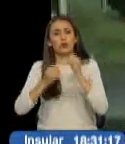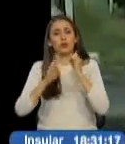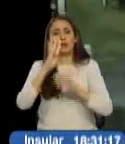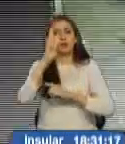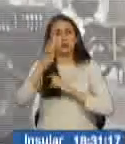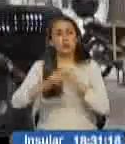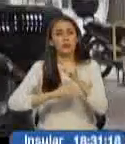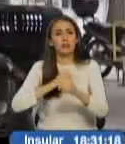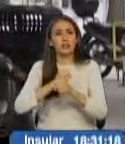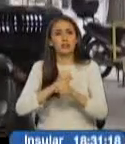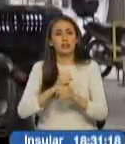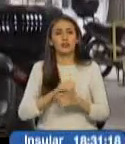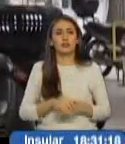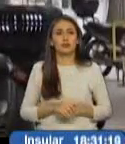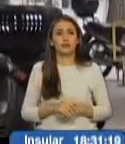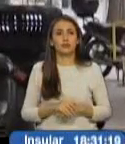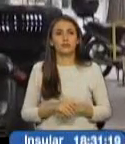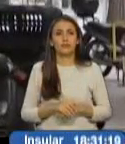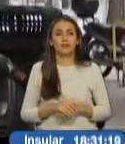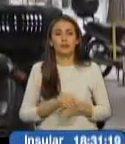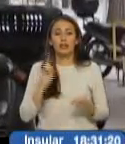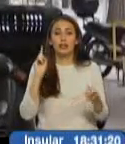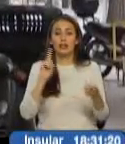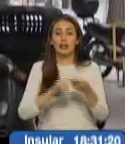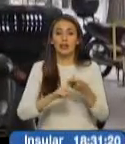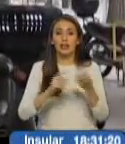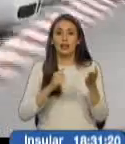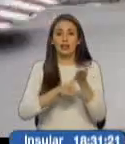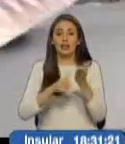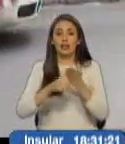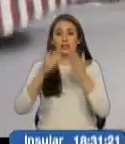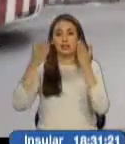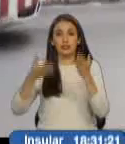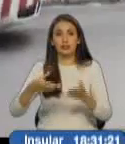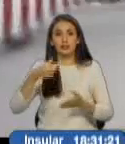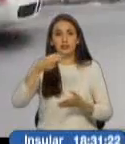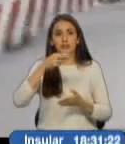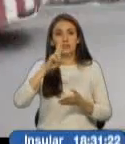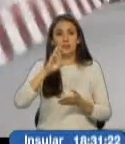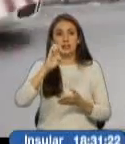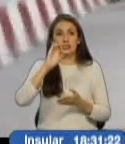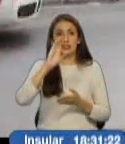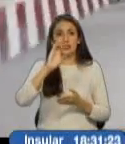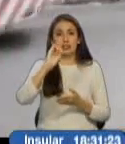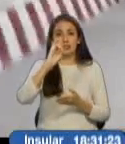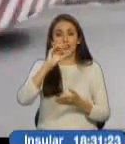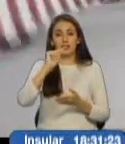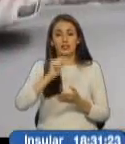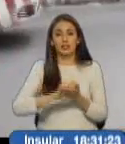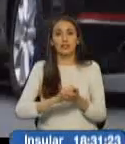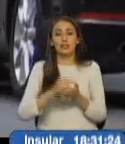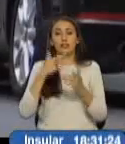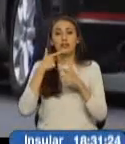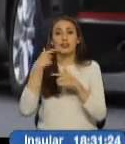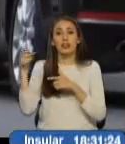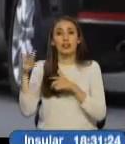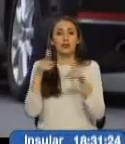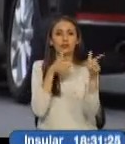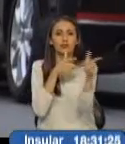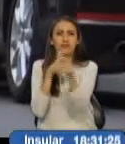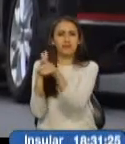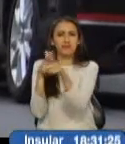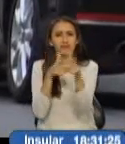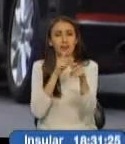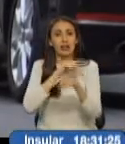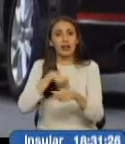décadas. El ex primer ministro de Grecia, Lucas Papademos, fue blanco de un ataque con bombas en Atenas. Según reportan